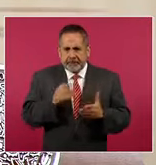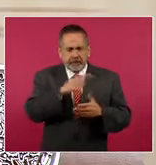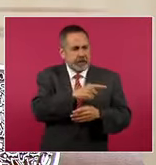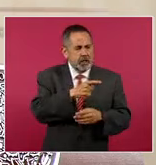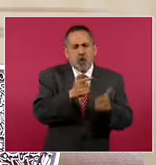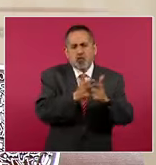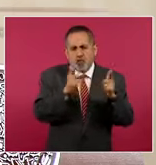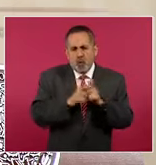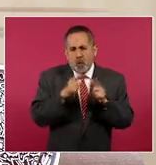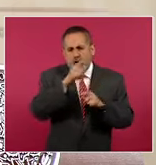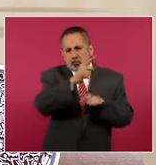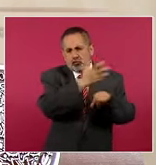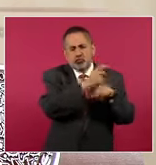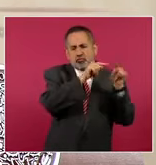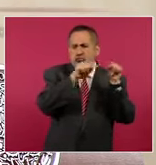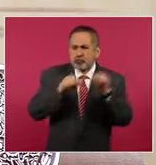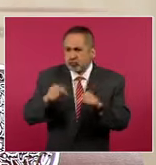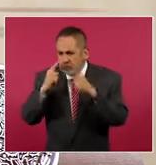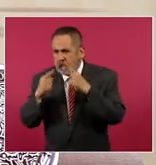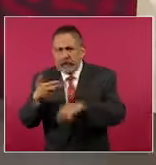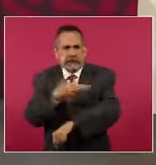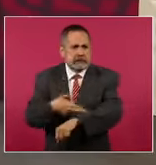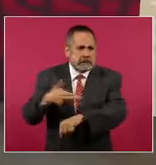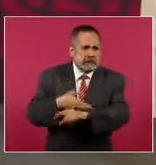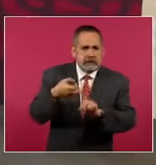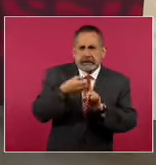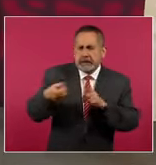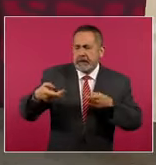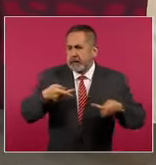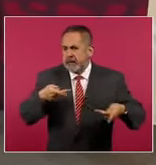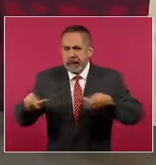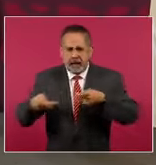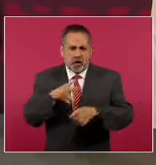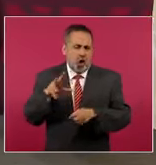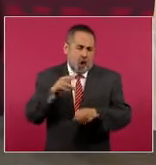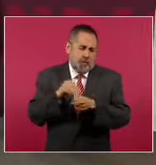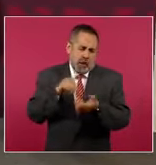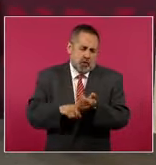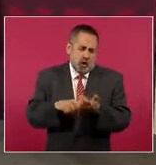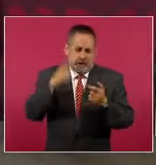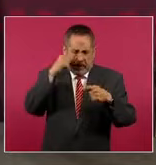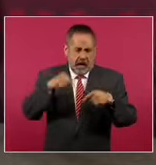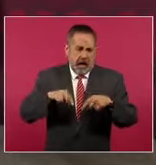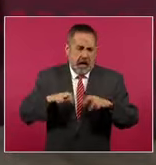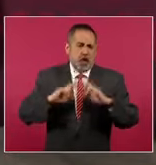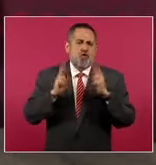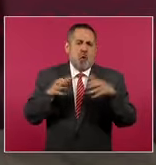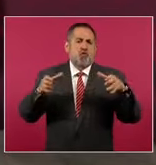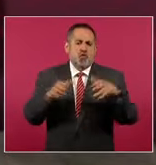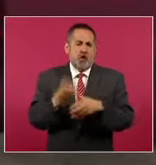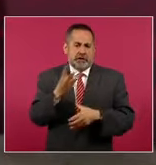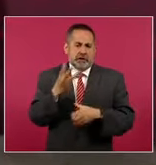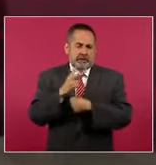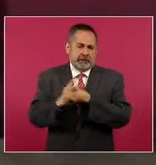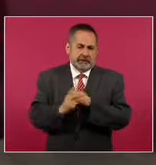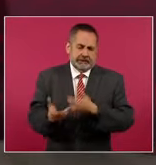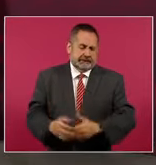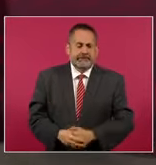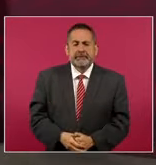avanzadas para los preparativos de esta cumbre. ¿Le envió su carta al presidente Biden,